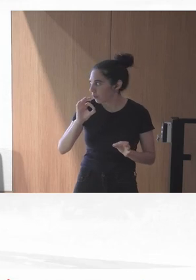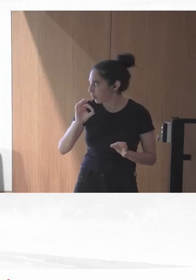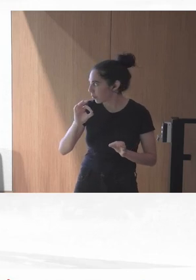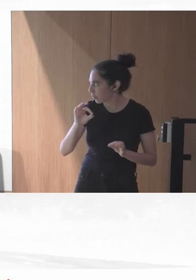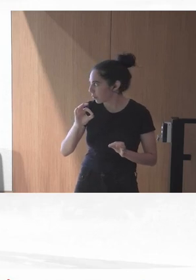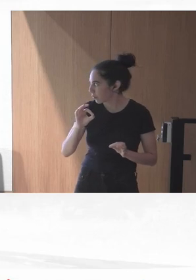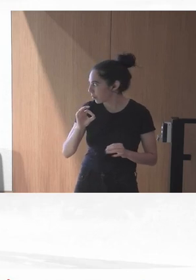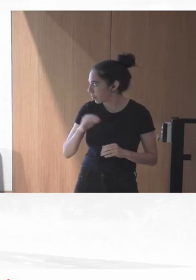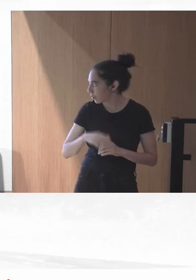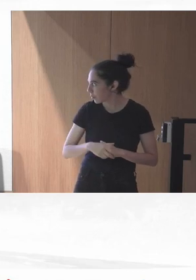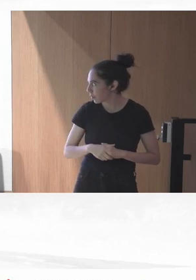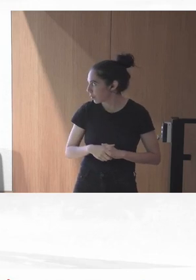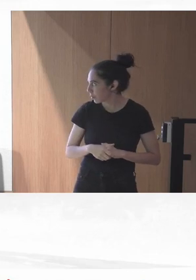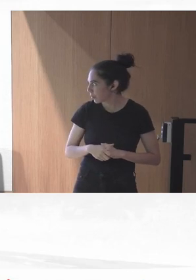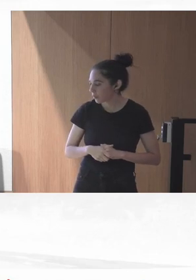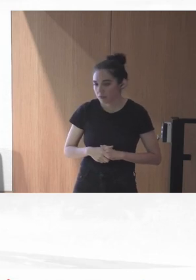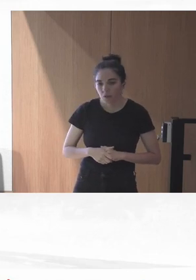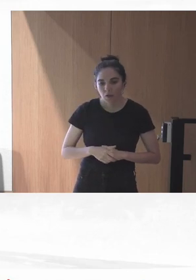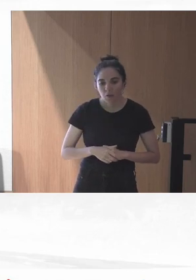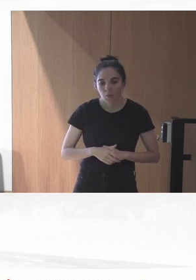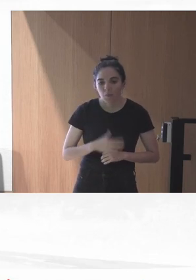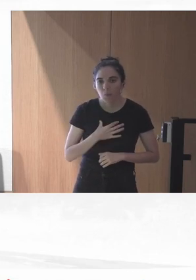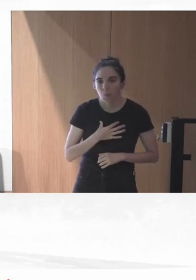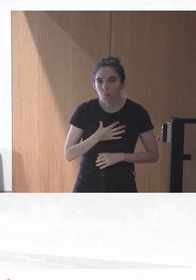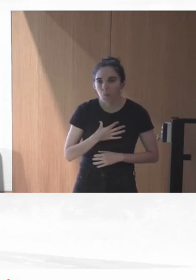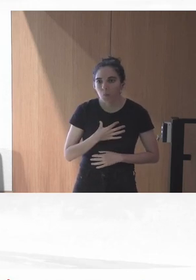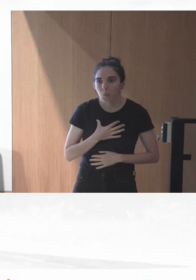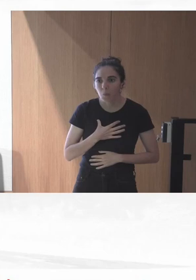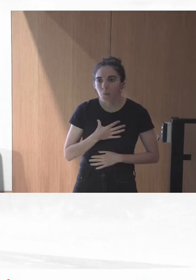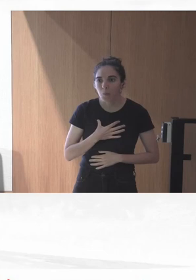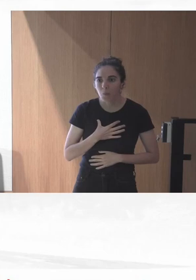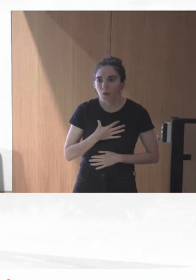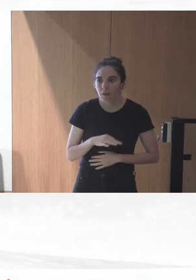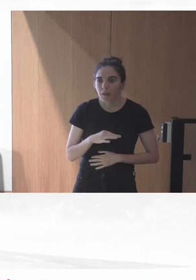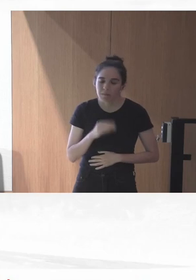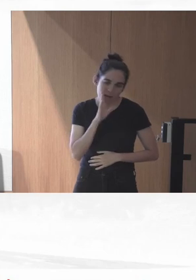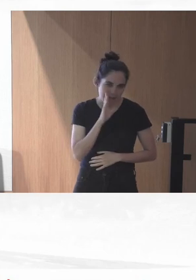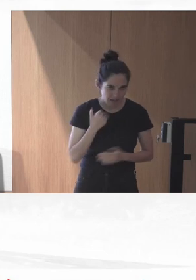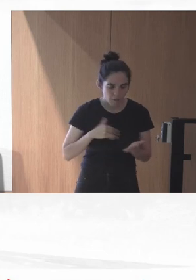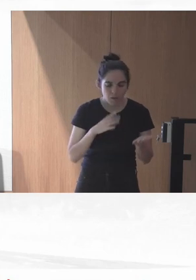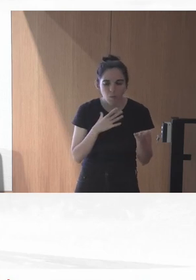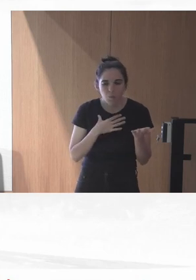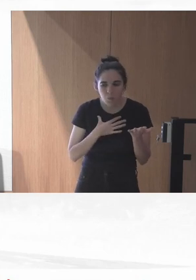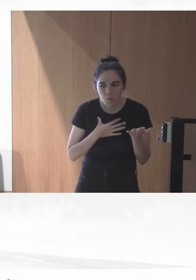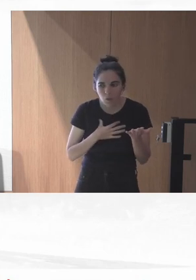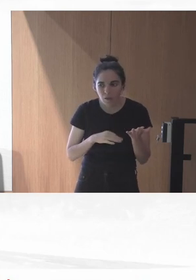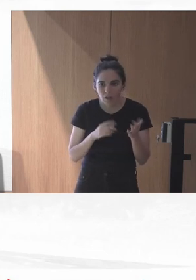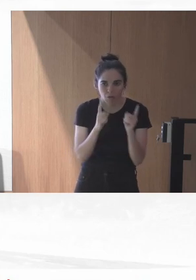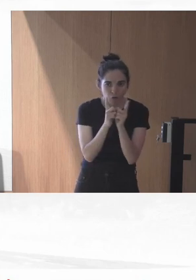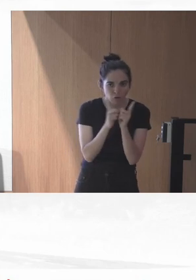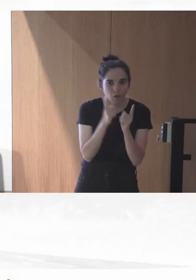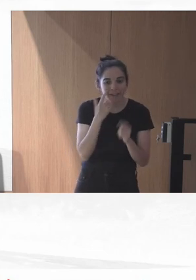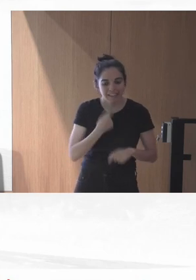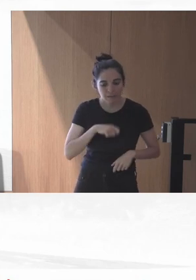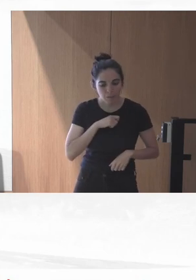a lo mejor, si puede ser unas pocas palabras, ya lo has mencionado, pero ¿cuáles serían los siguientes pasos en